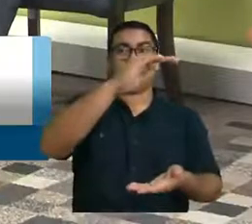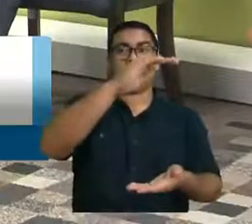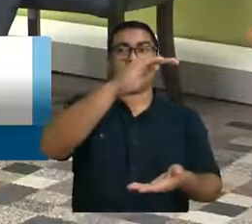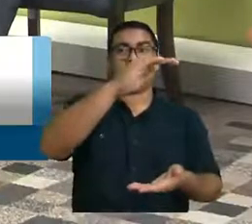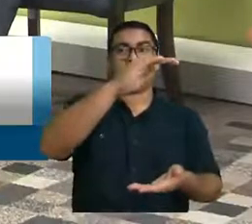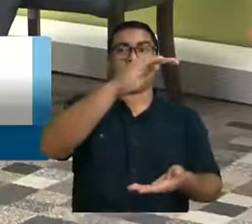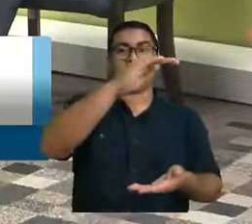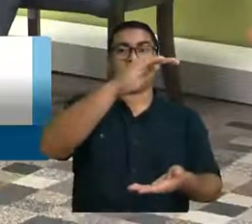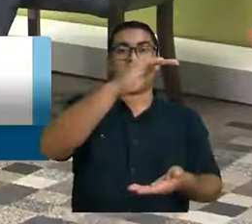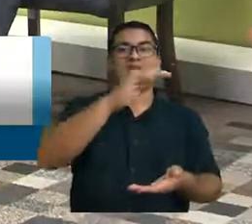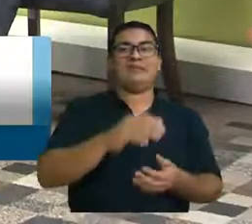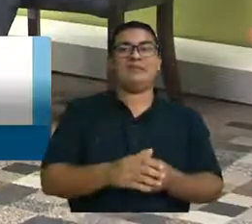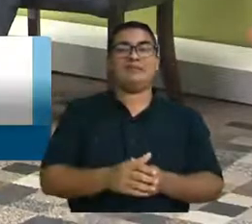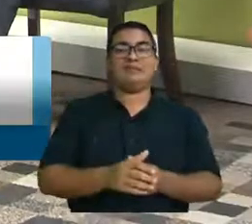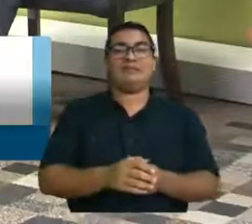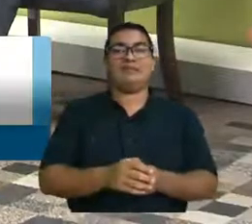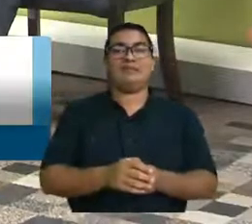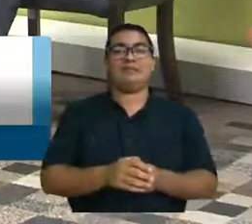los